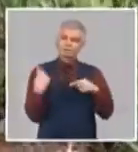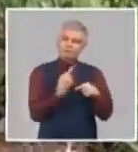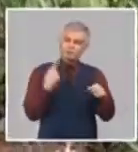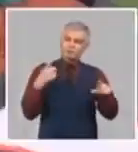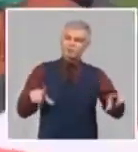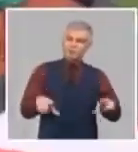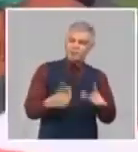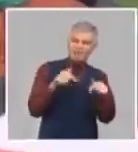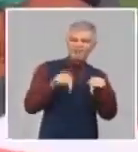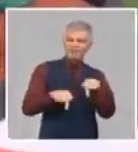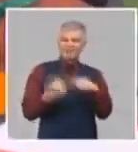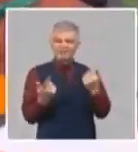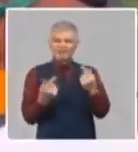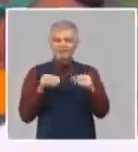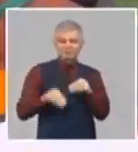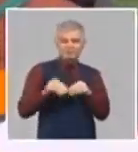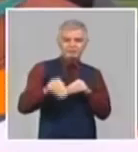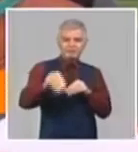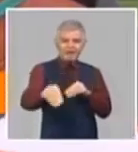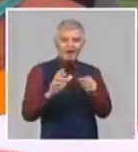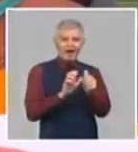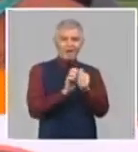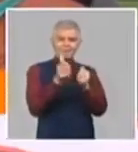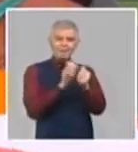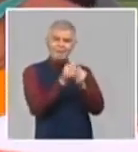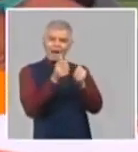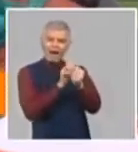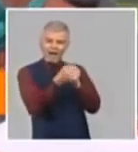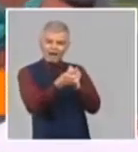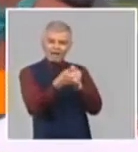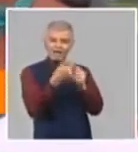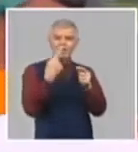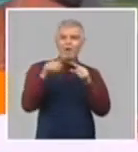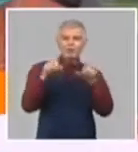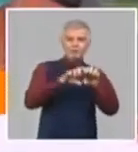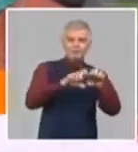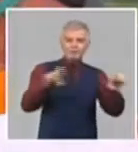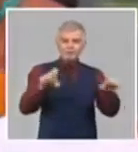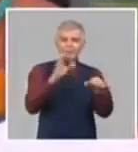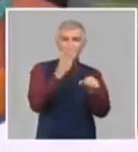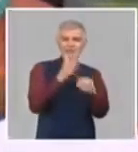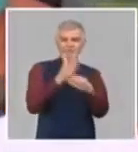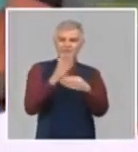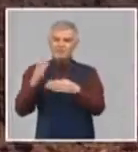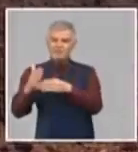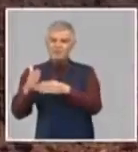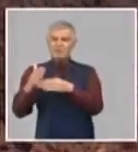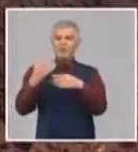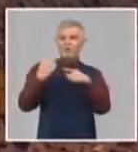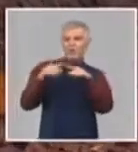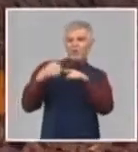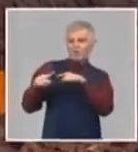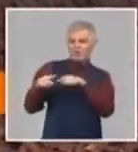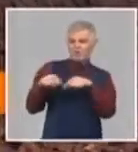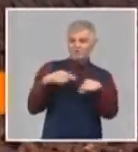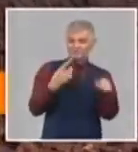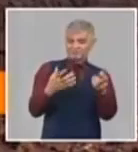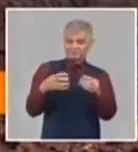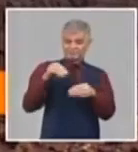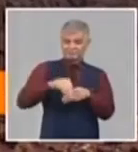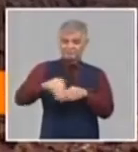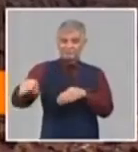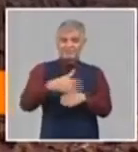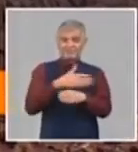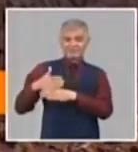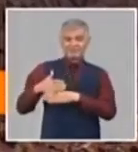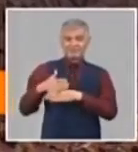cultivo intercalado, que estamos sembrando maíz. Podemos sembrar un pepino, se puede sembrar el quimbombó. La cooperativa como tal tiene 10